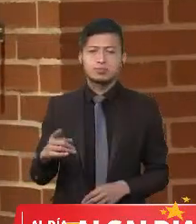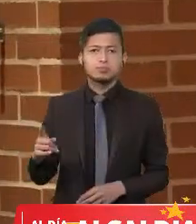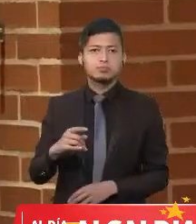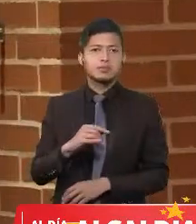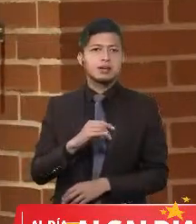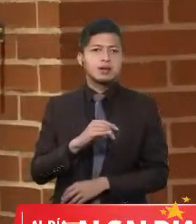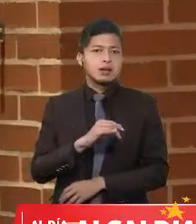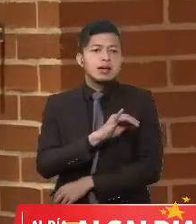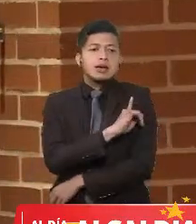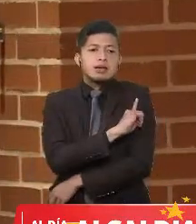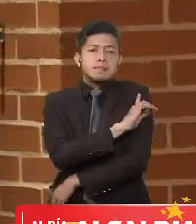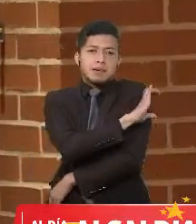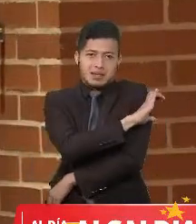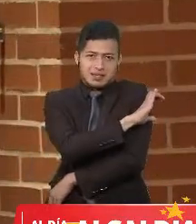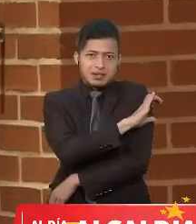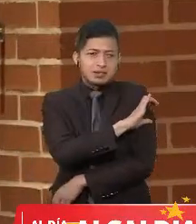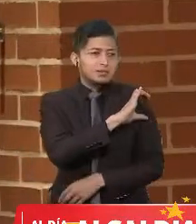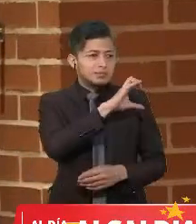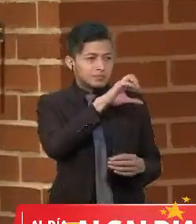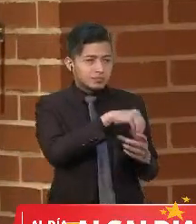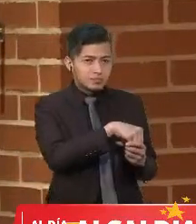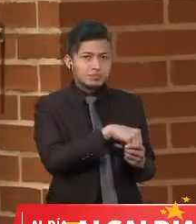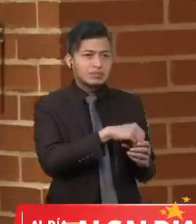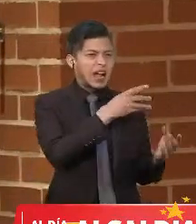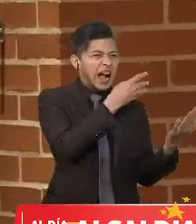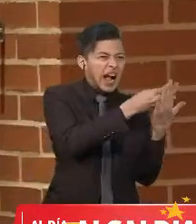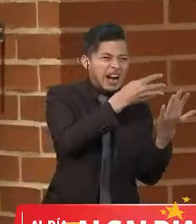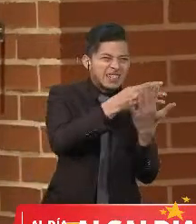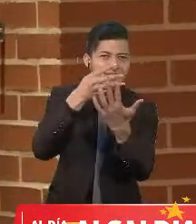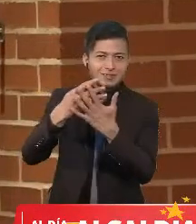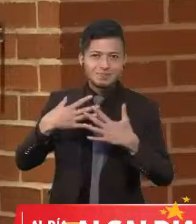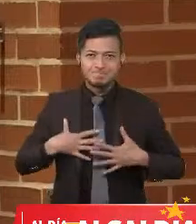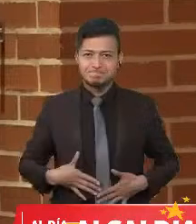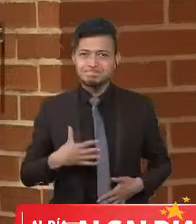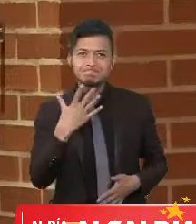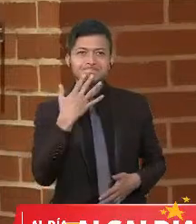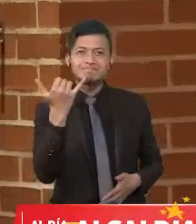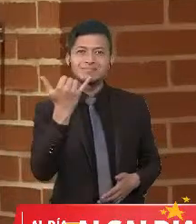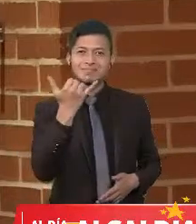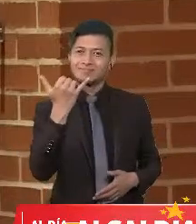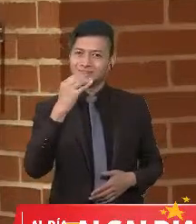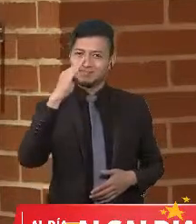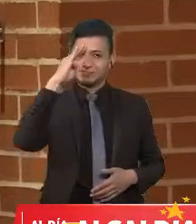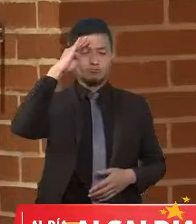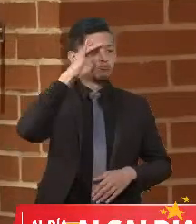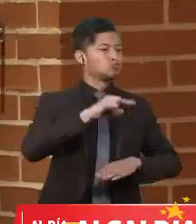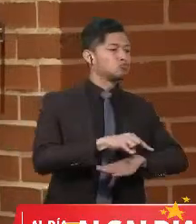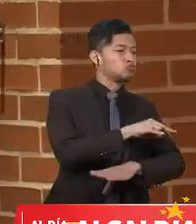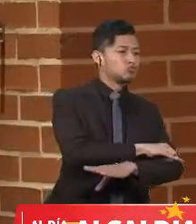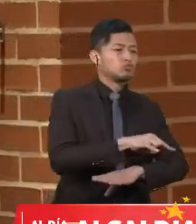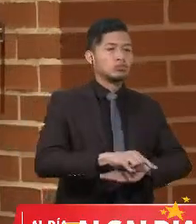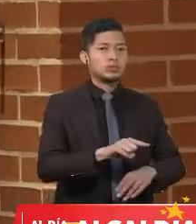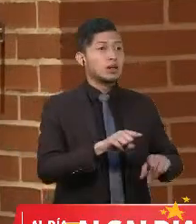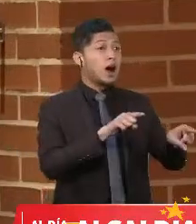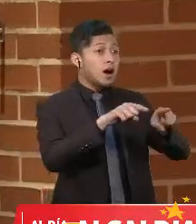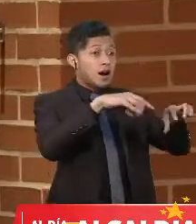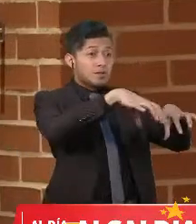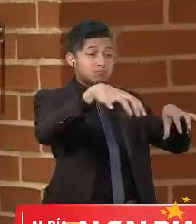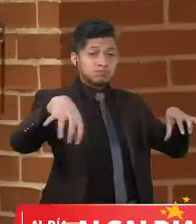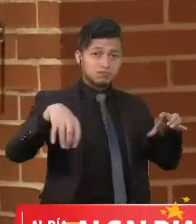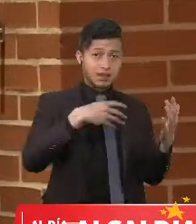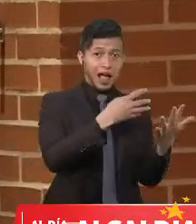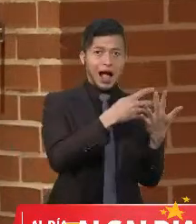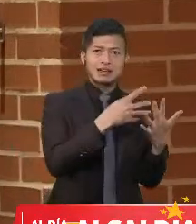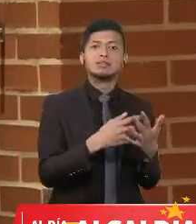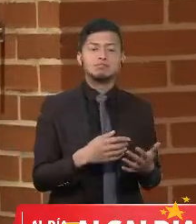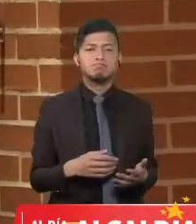que todo el personal de las 132 cárceles del país pueda recibir estas ayudas preventivas para seguir